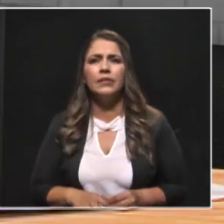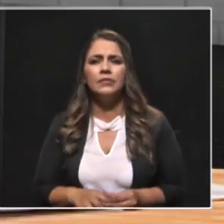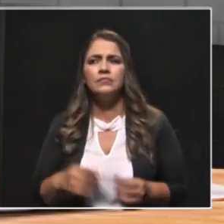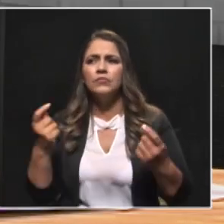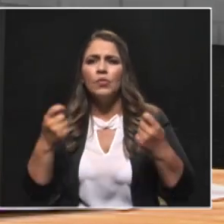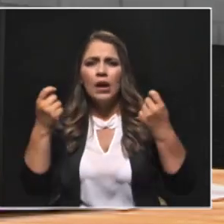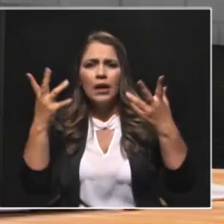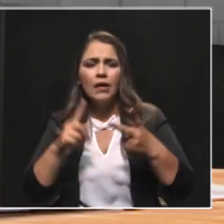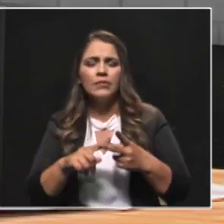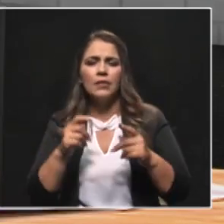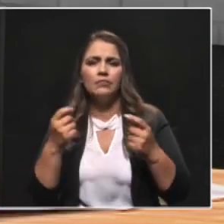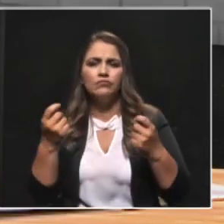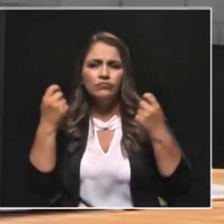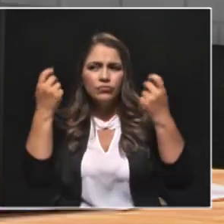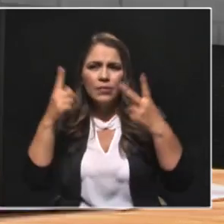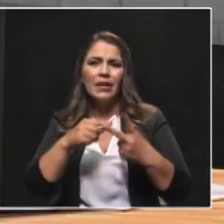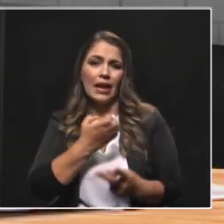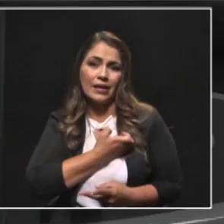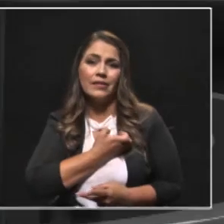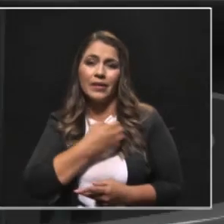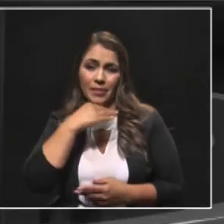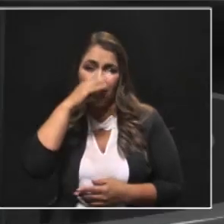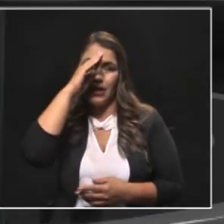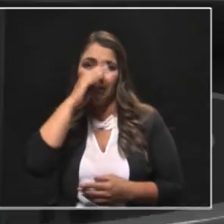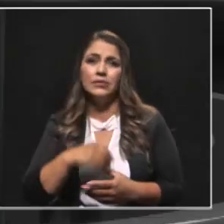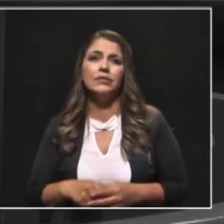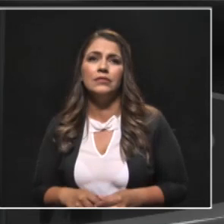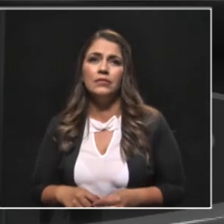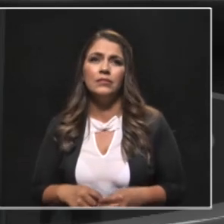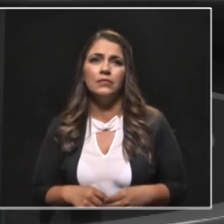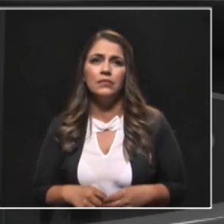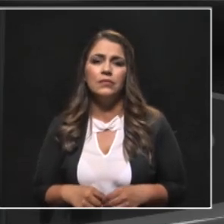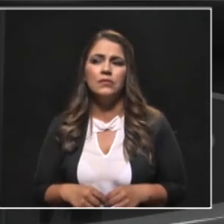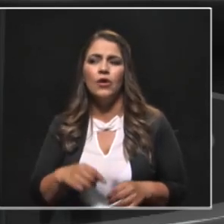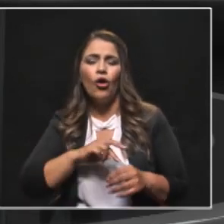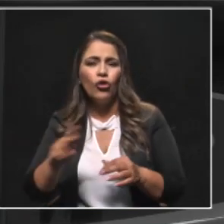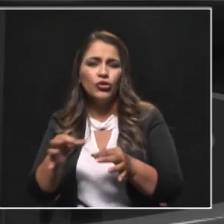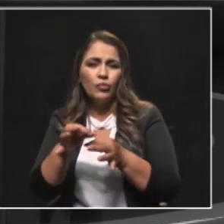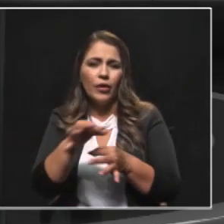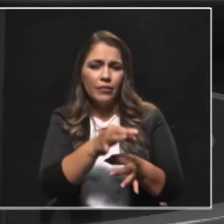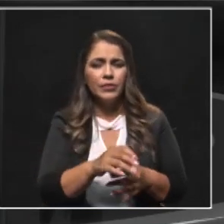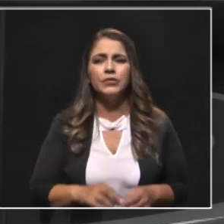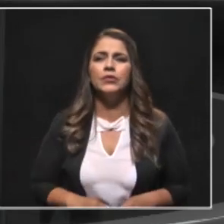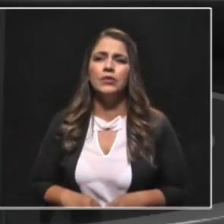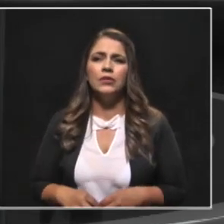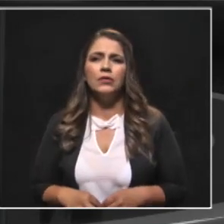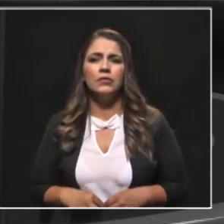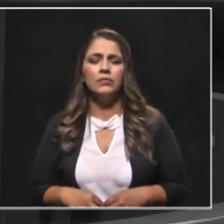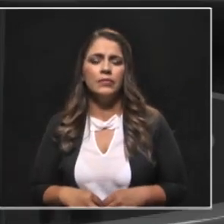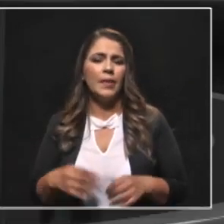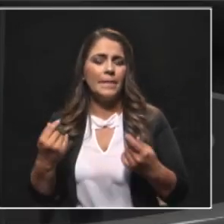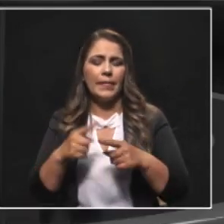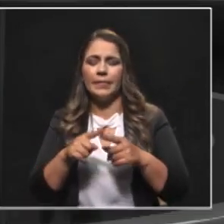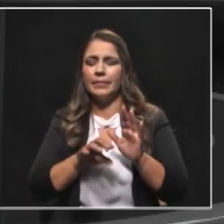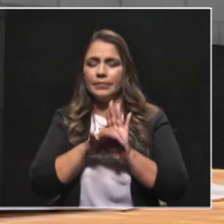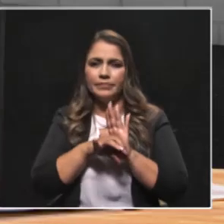y publicidad. Para también, la alcaldía de Medellín. De para la alcaldía de Medellín y otras puertas del departamento. Pero lo que más hemos visto en redes